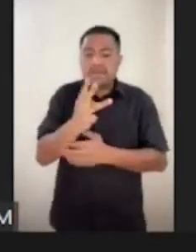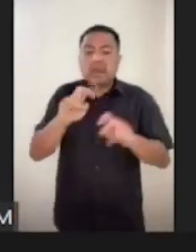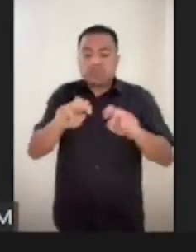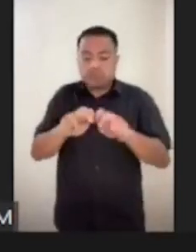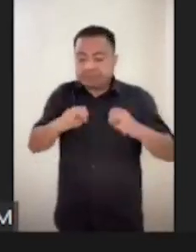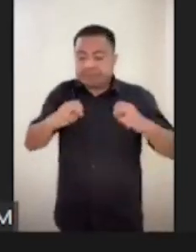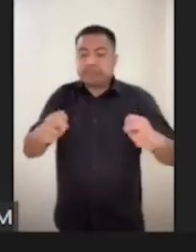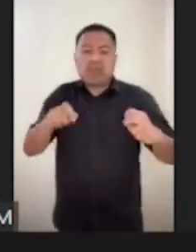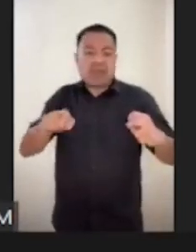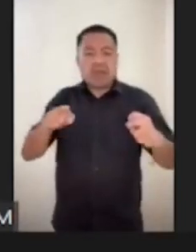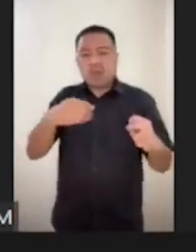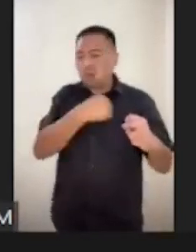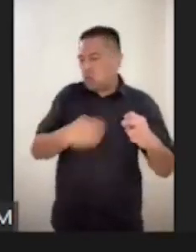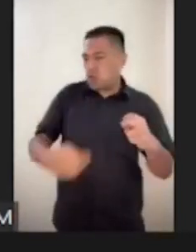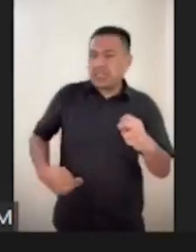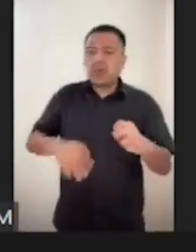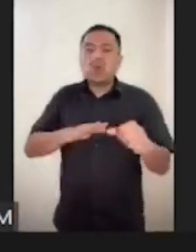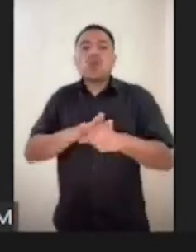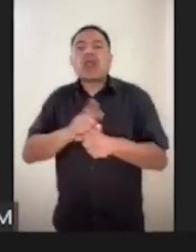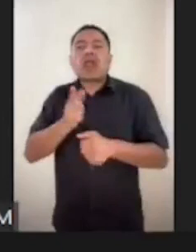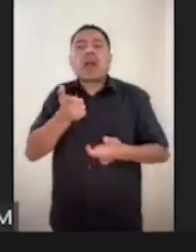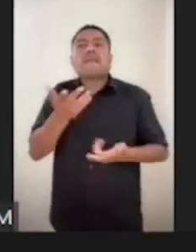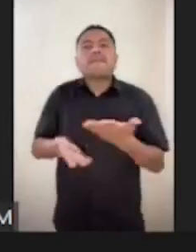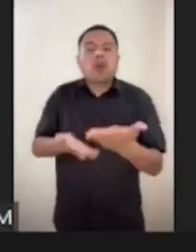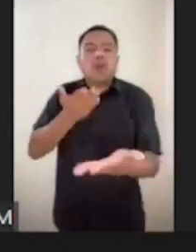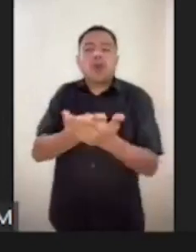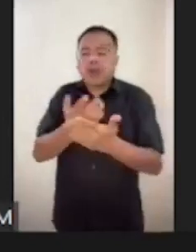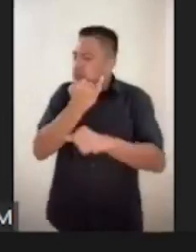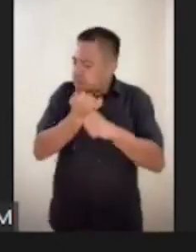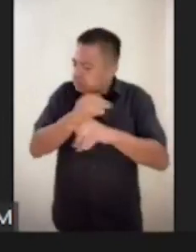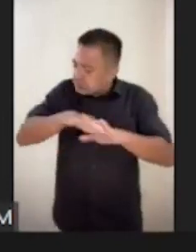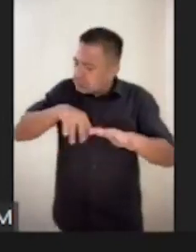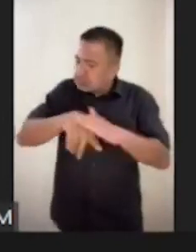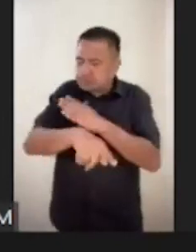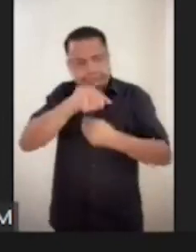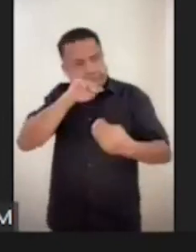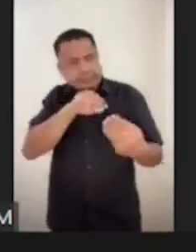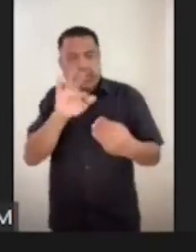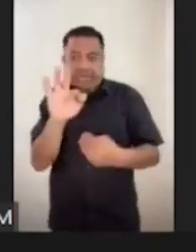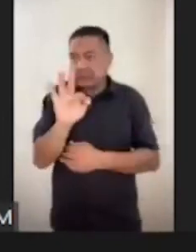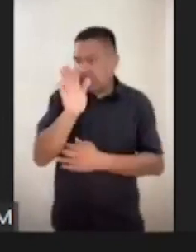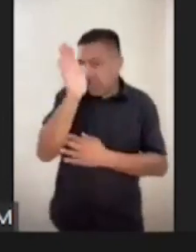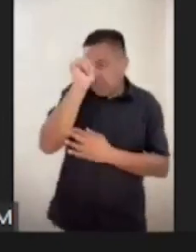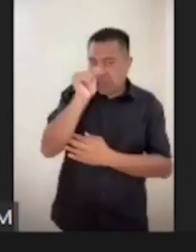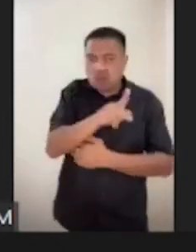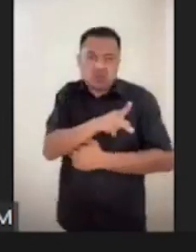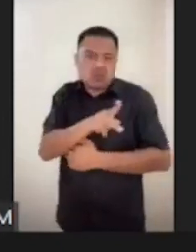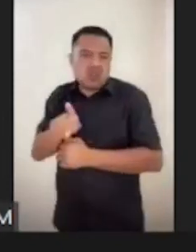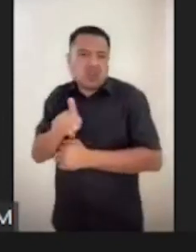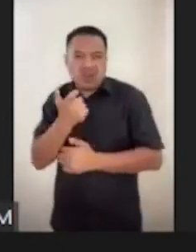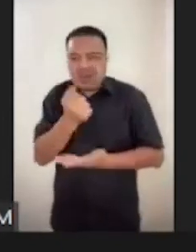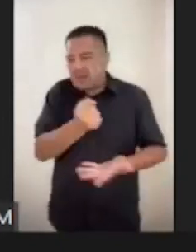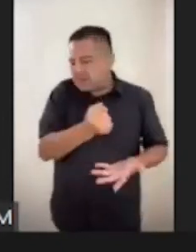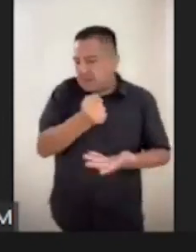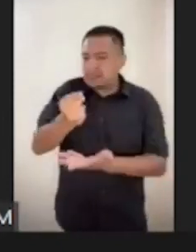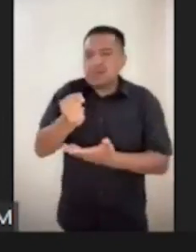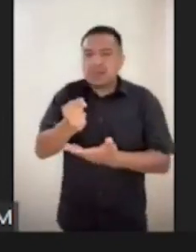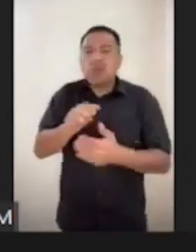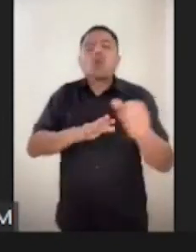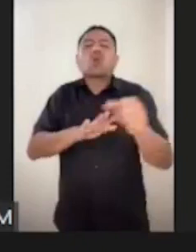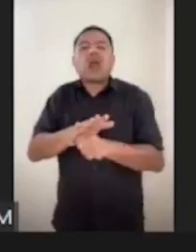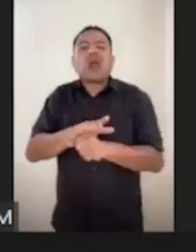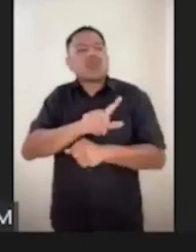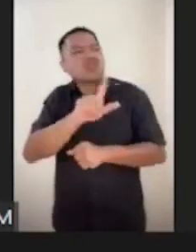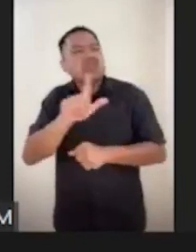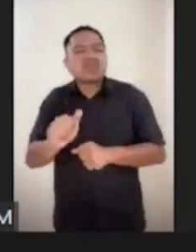en cuyo orden del día figuraba la propuesta, análisis, discusión y en su caso aprobación de dicho presupuesto, lo que provocó